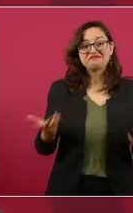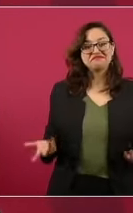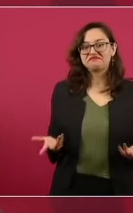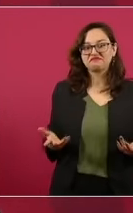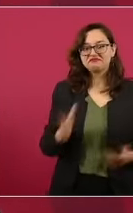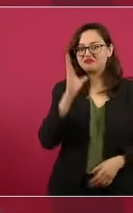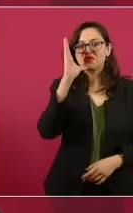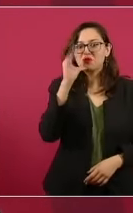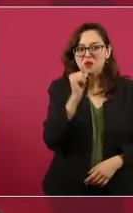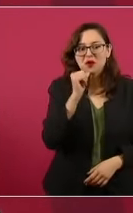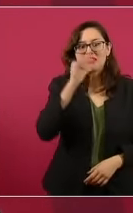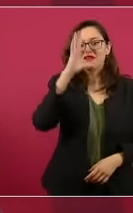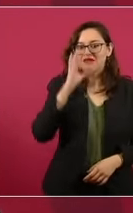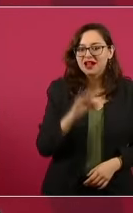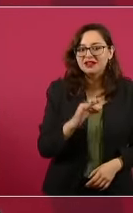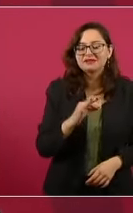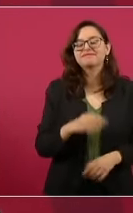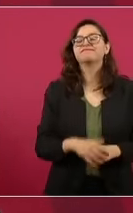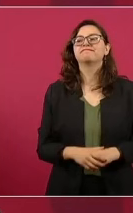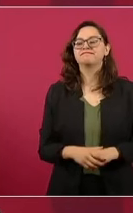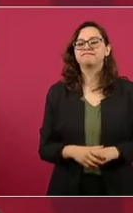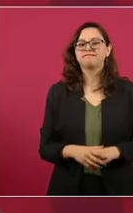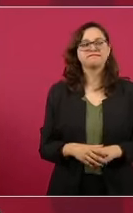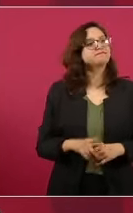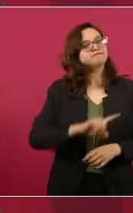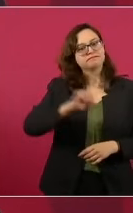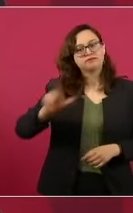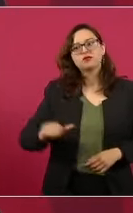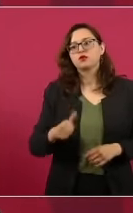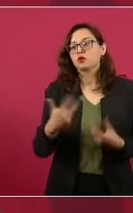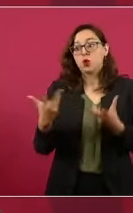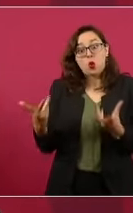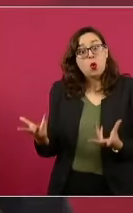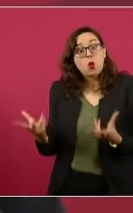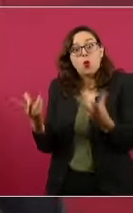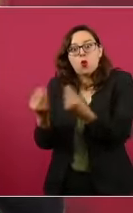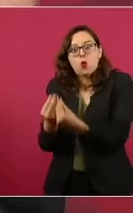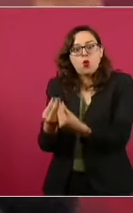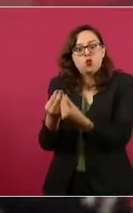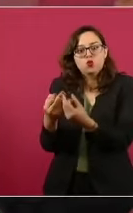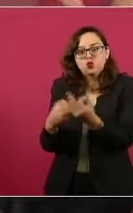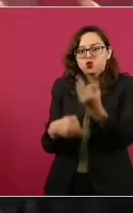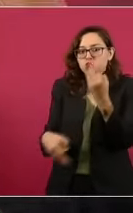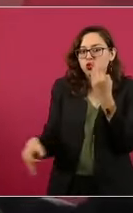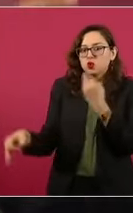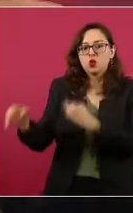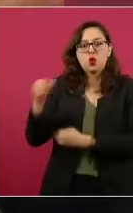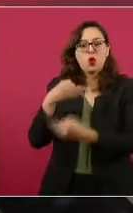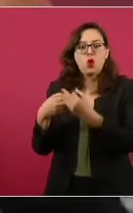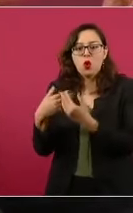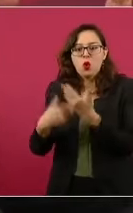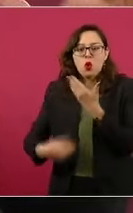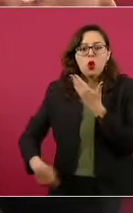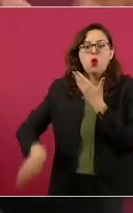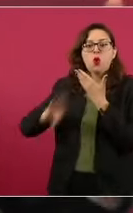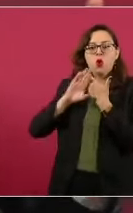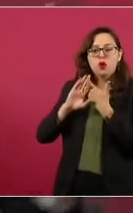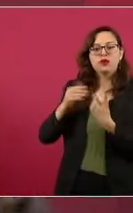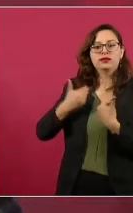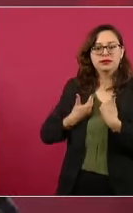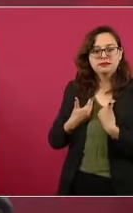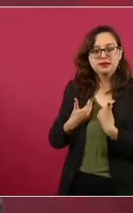Mandó el presidente Fox, entre otras cosas, a un secretario a cada